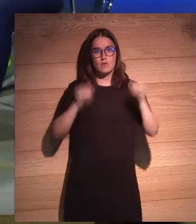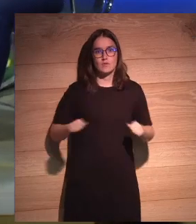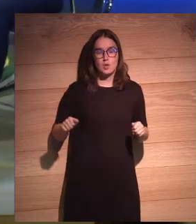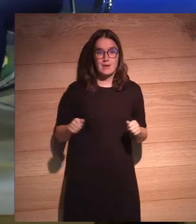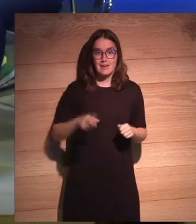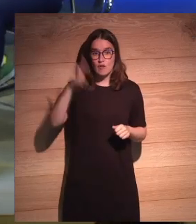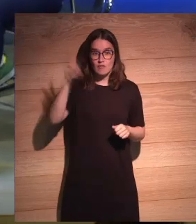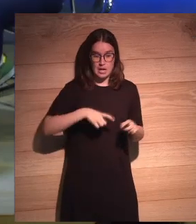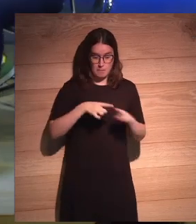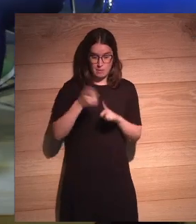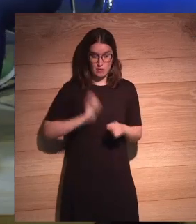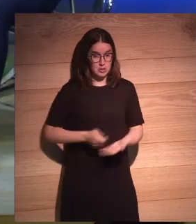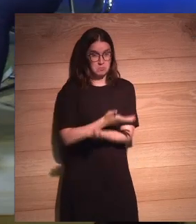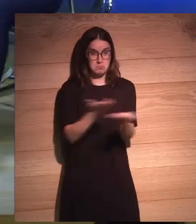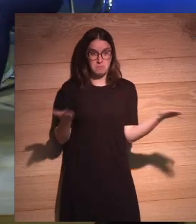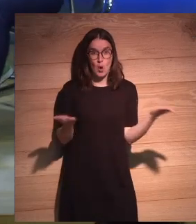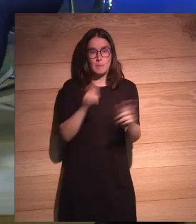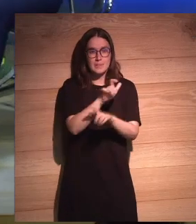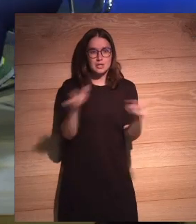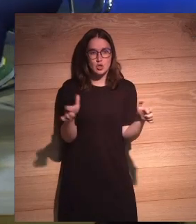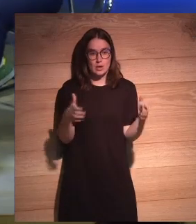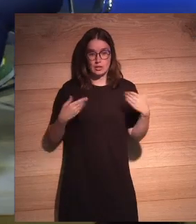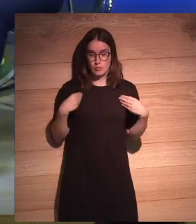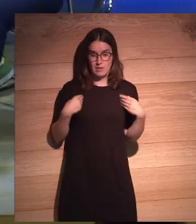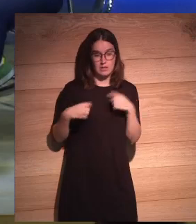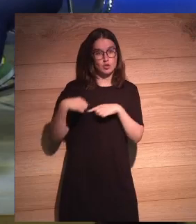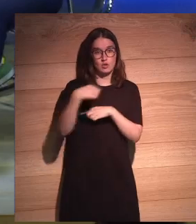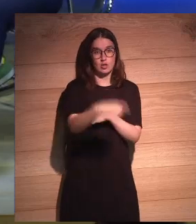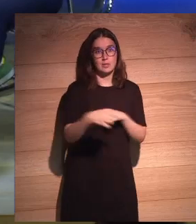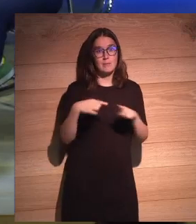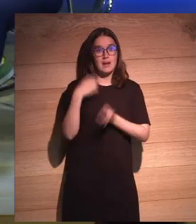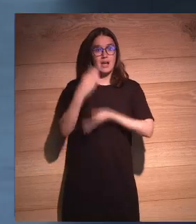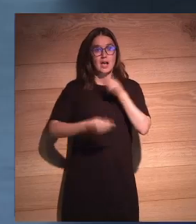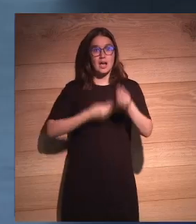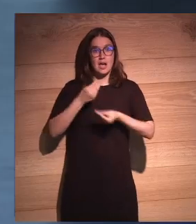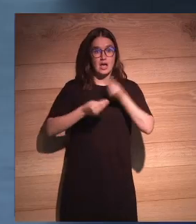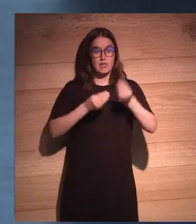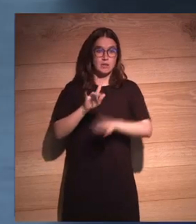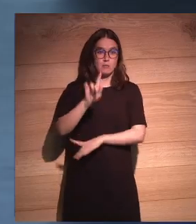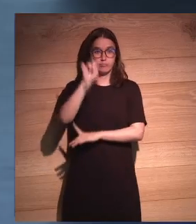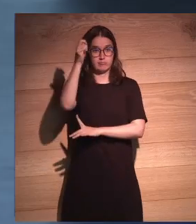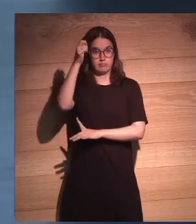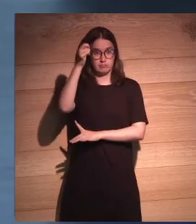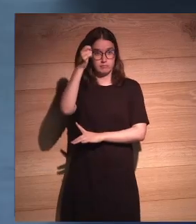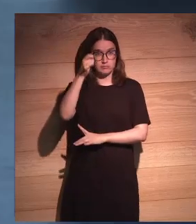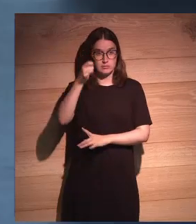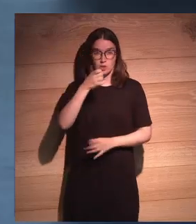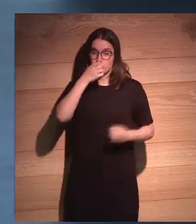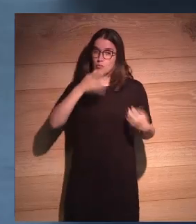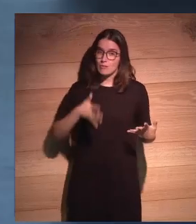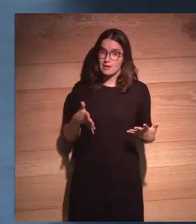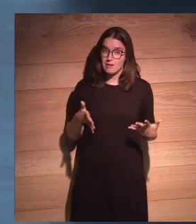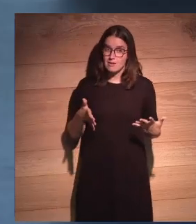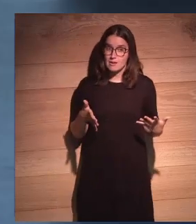útil para cualquier profesional o cualquier persona en su vida habitual para desempeñarse con éxito. Esto está muy bien, pero no